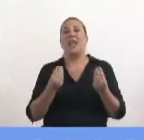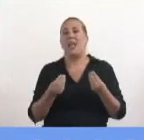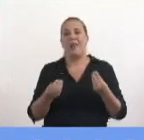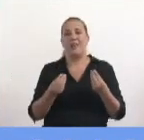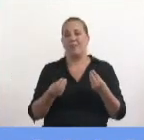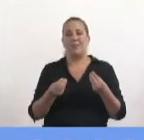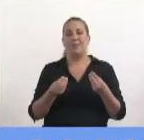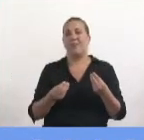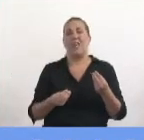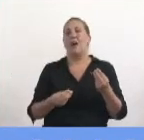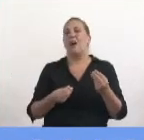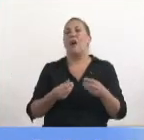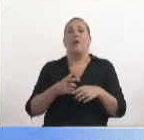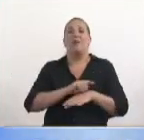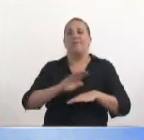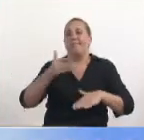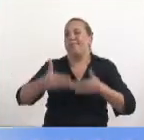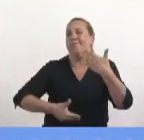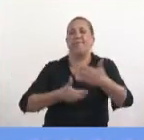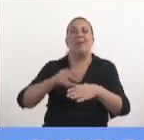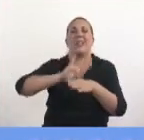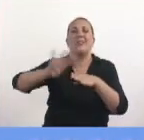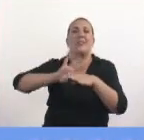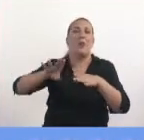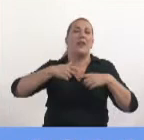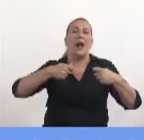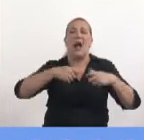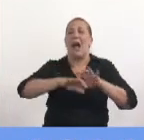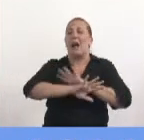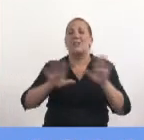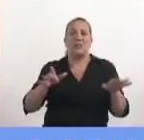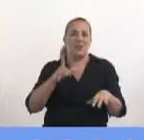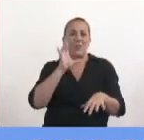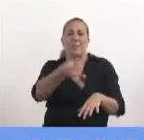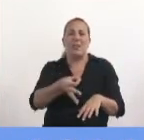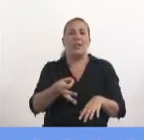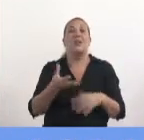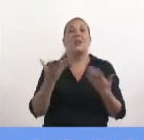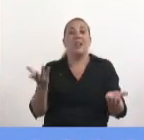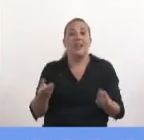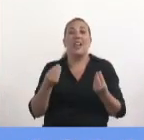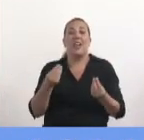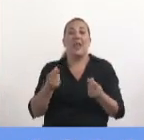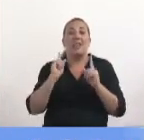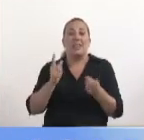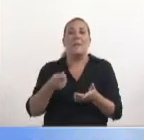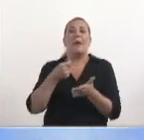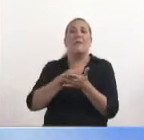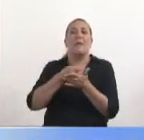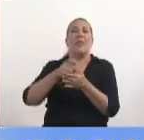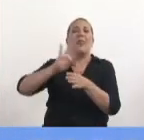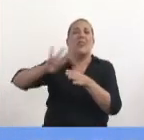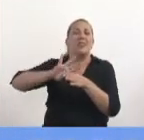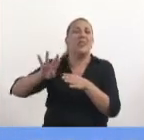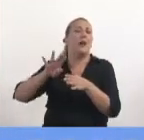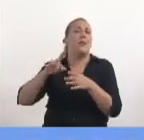avanzar sobre una cadena de endeudamiento a costa de un déficit fiscal que era evidente, y la emisión y emisión de deuda de todos los